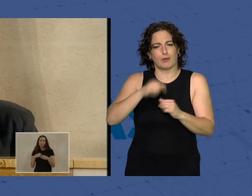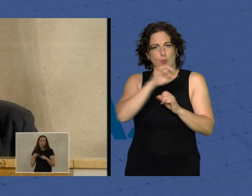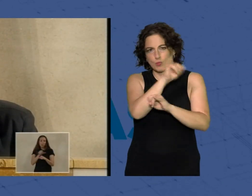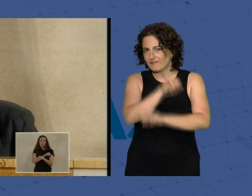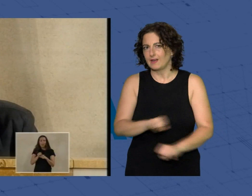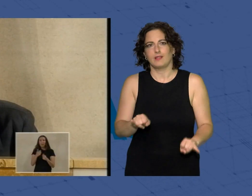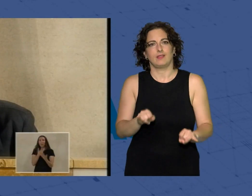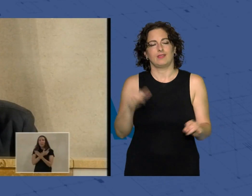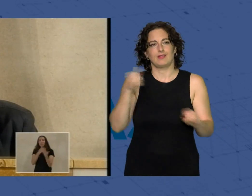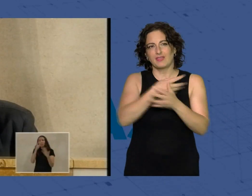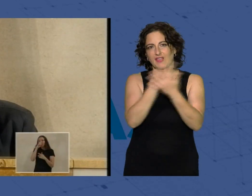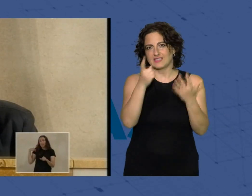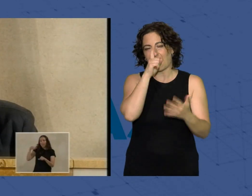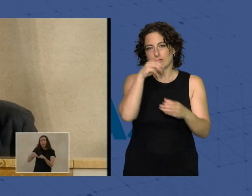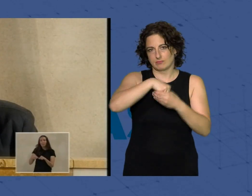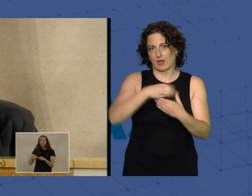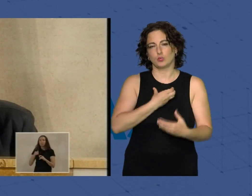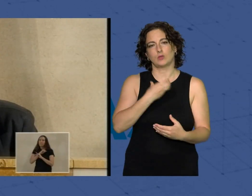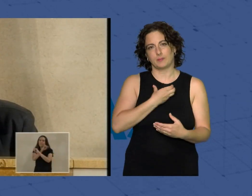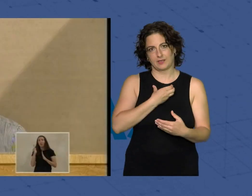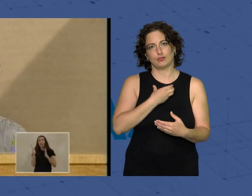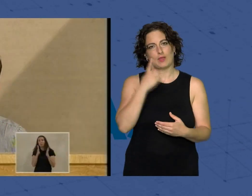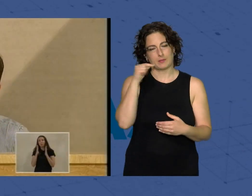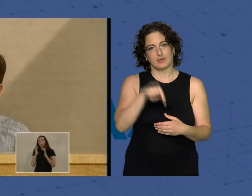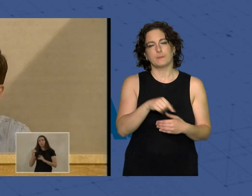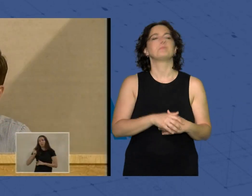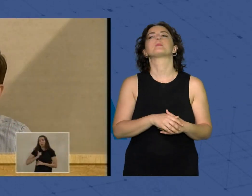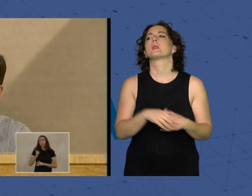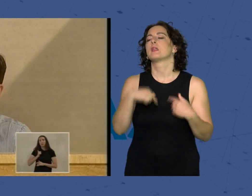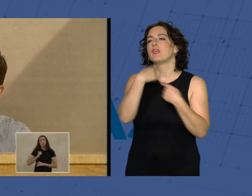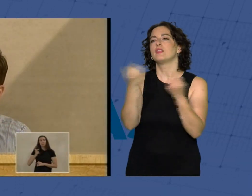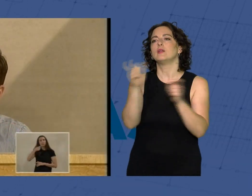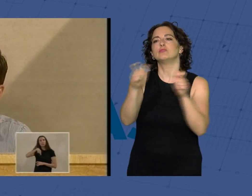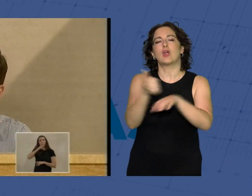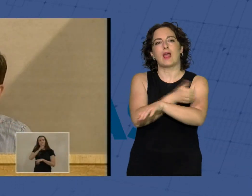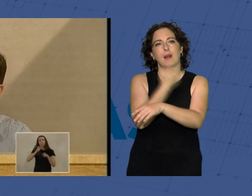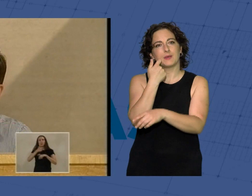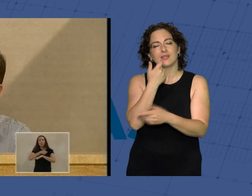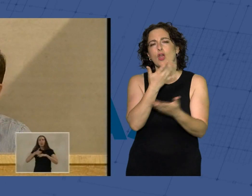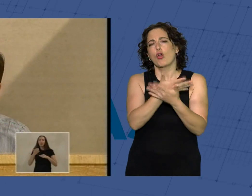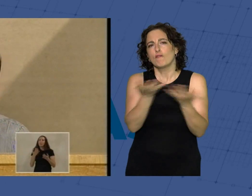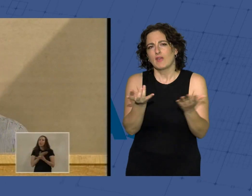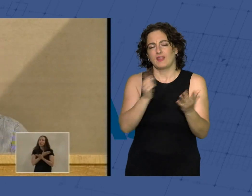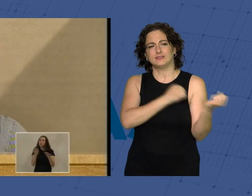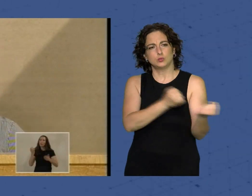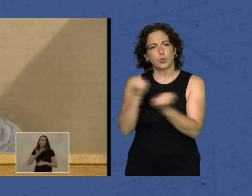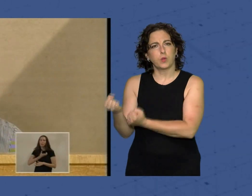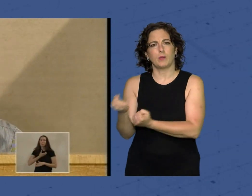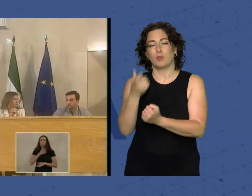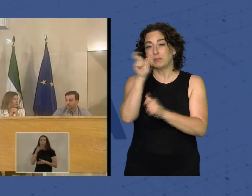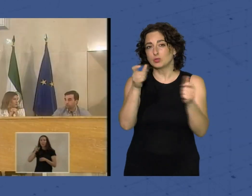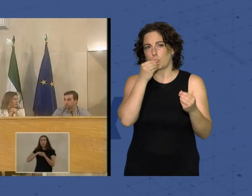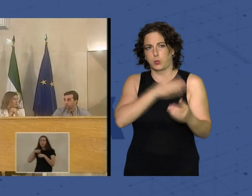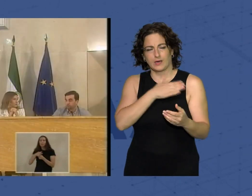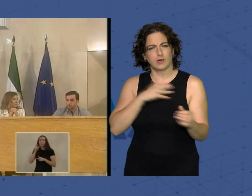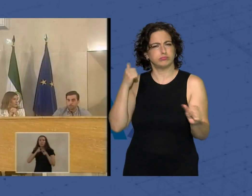estos 16 años que he estado en el ayuntamiento de Almería. Decirle a los almerienses que confíen, que confíen en las instituciones porque están llenas de buenas personas que han